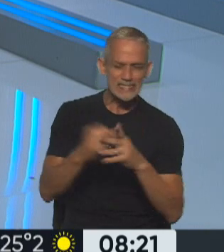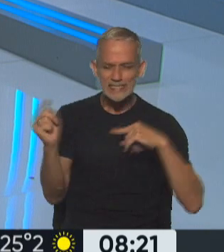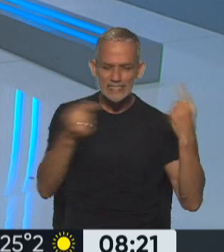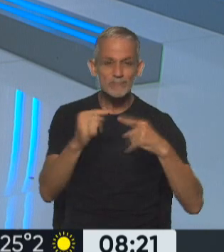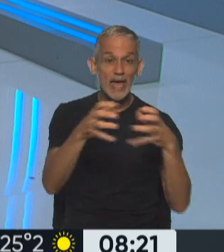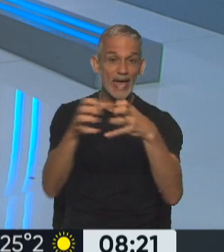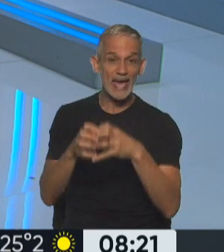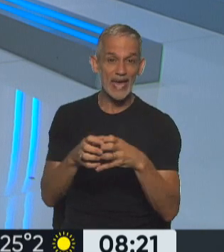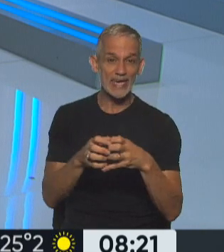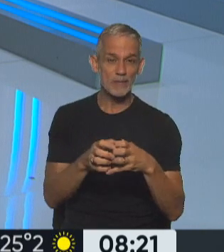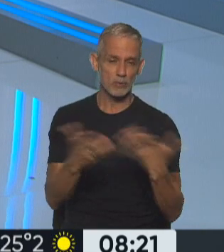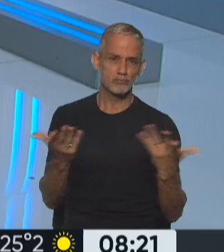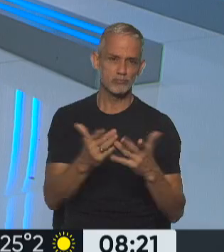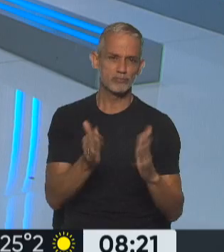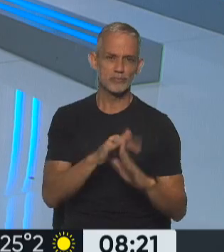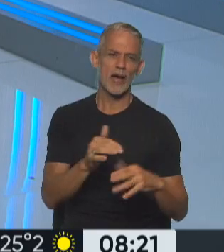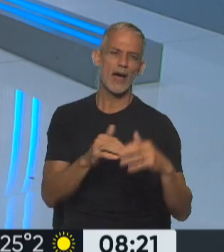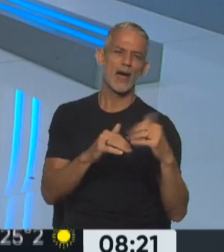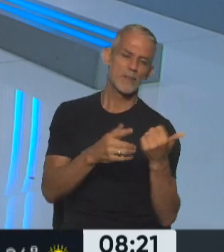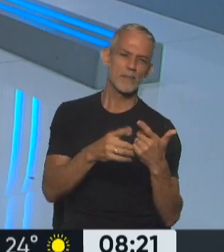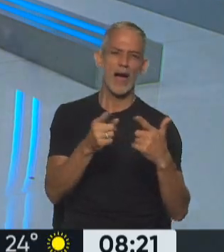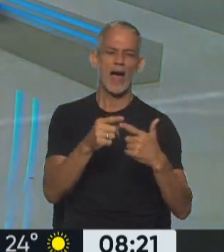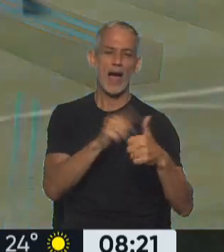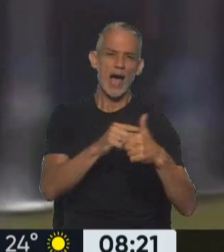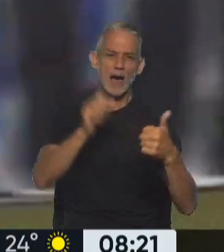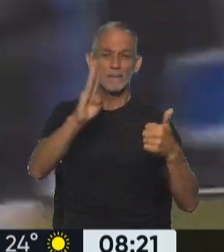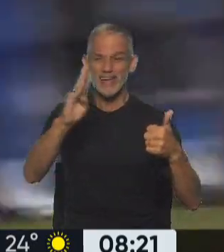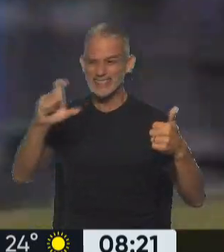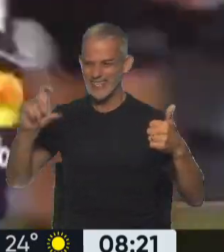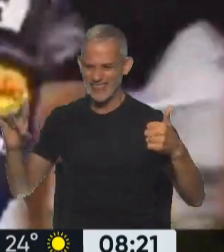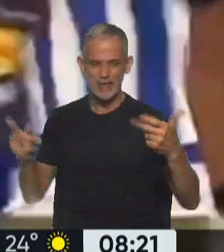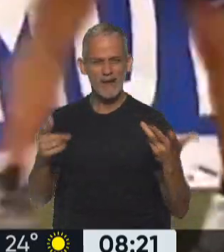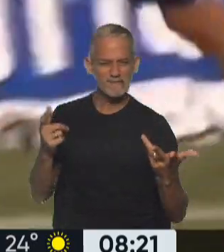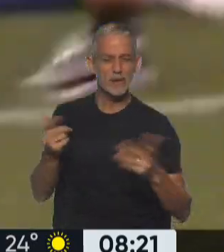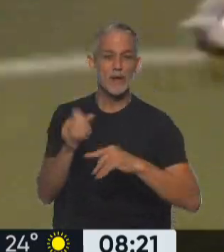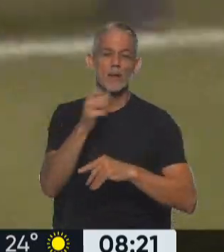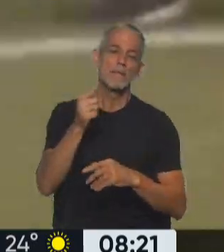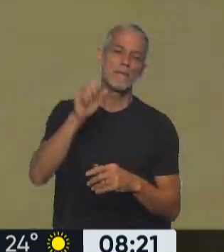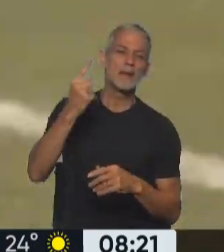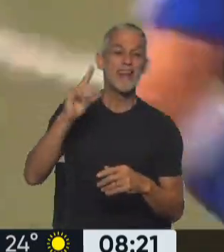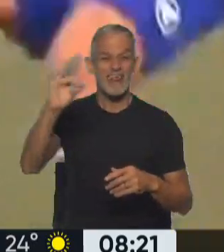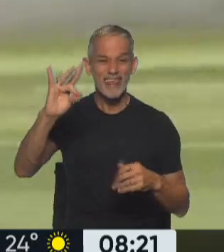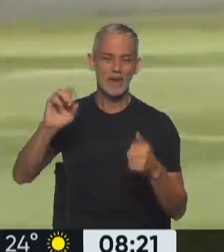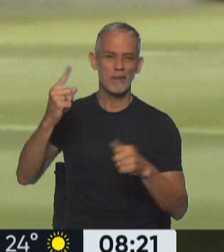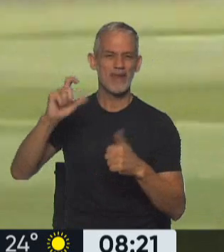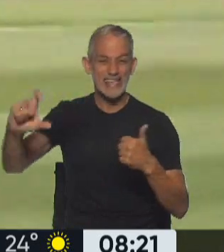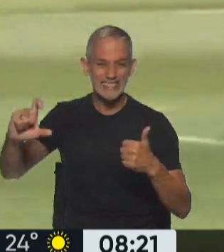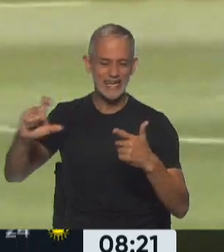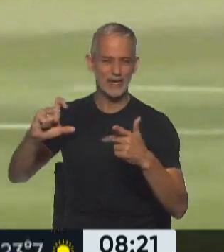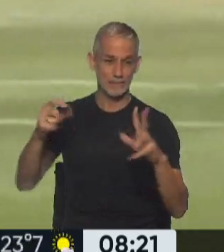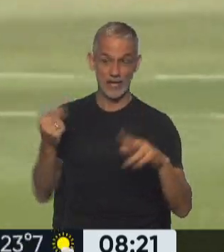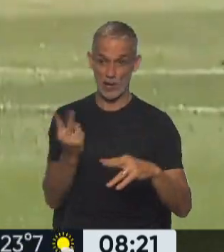los equipos, más que nada de la categoría, de las categorías del ascenso, las menores. Hablamos de la primera D y la primera C, que